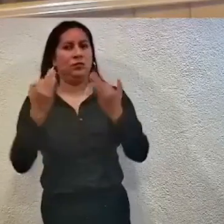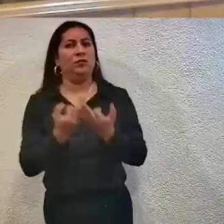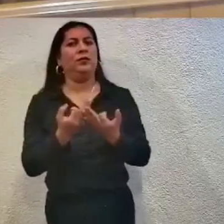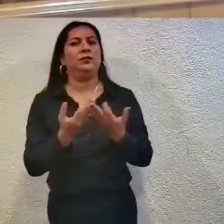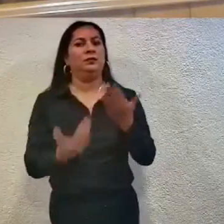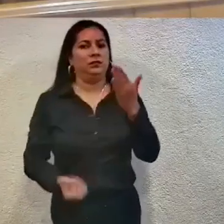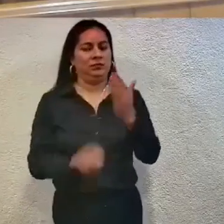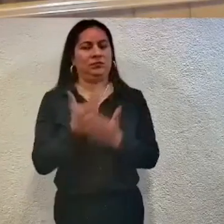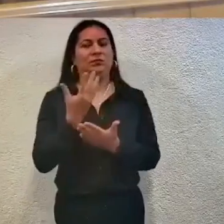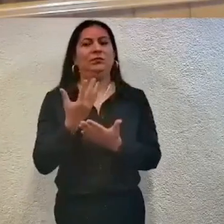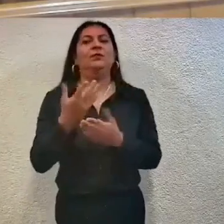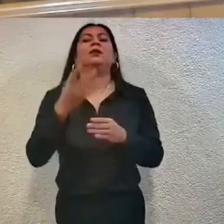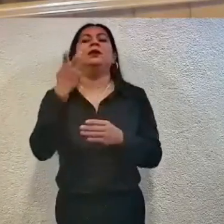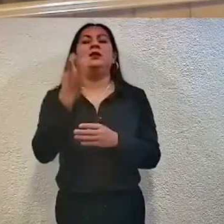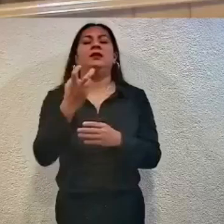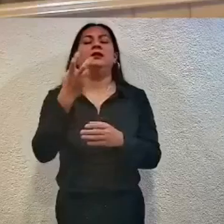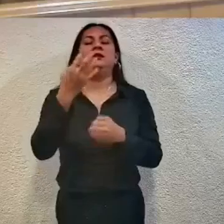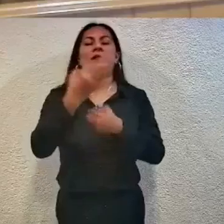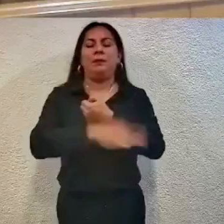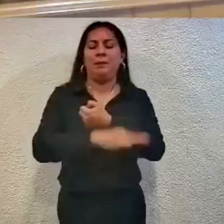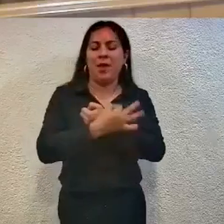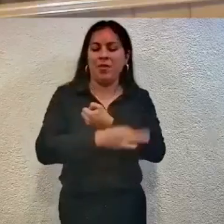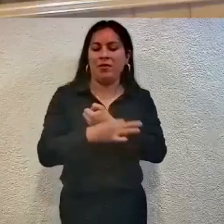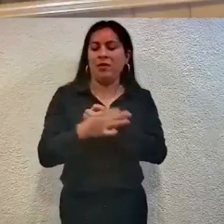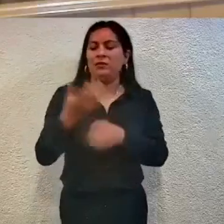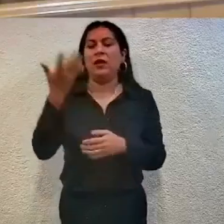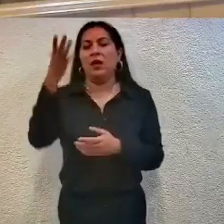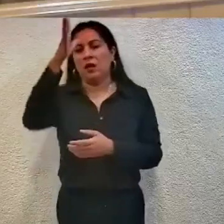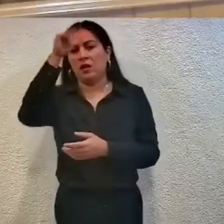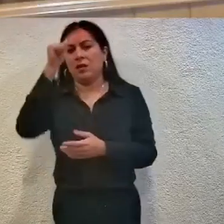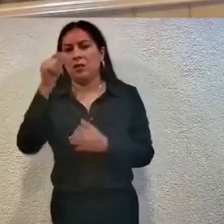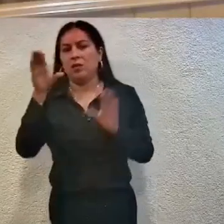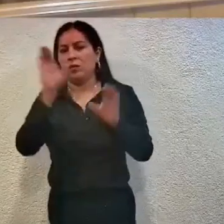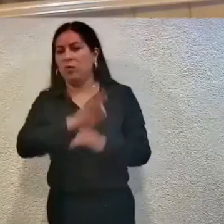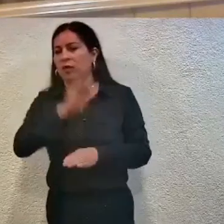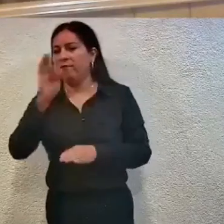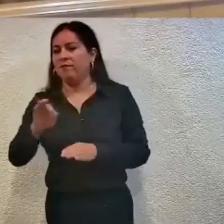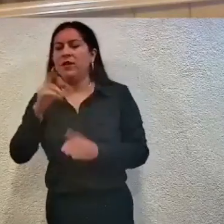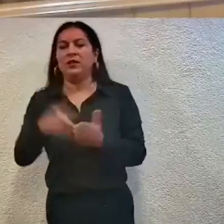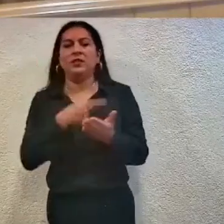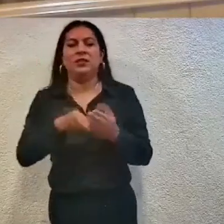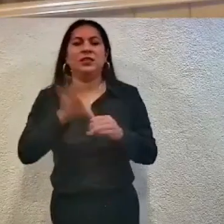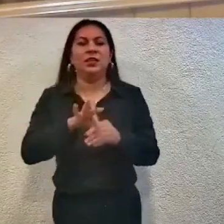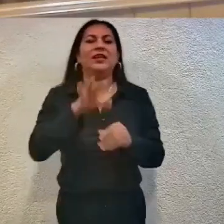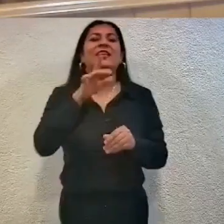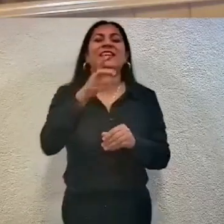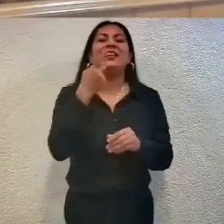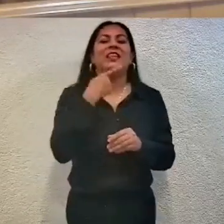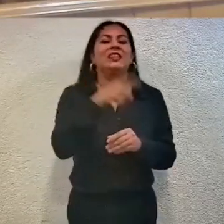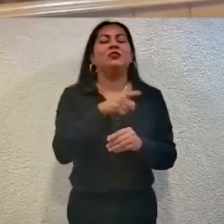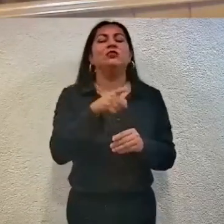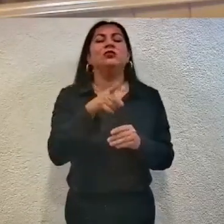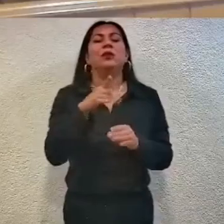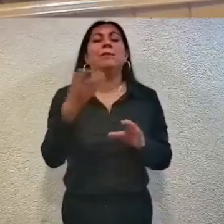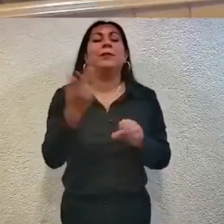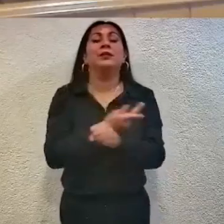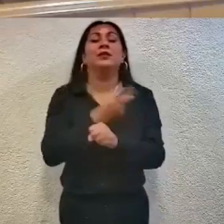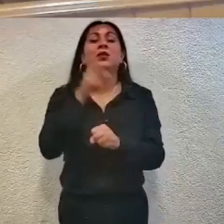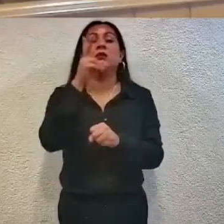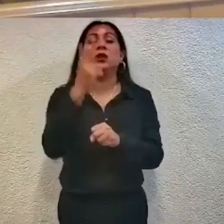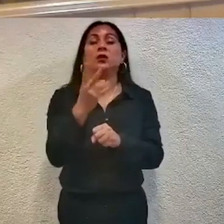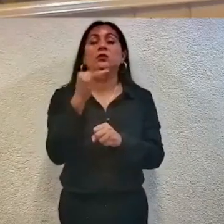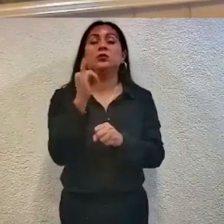se actualicen los mismos. Respecto al elemento temporal, ya que, de conformidad con el calendario electoral, se tiene que los